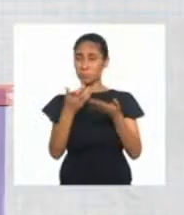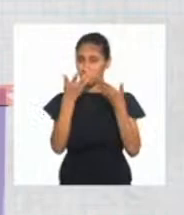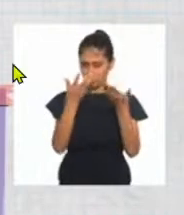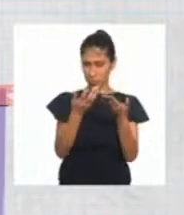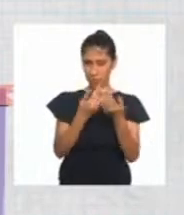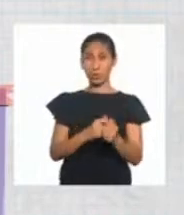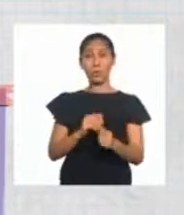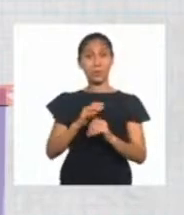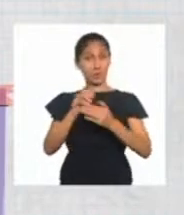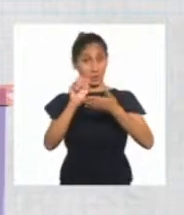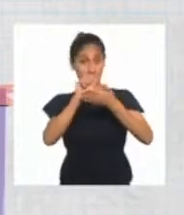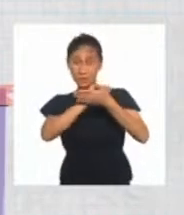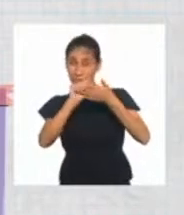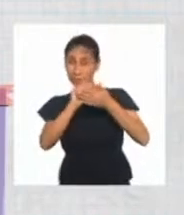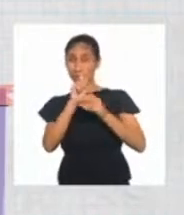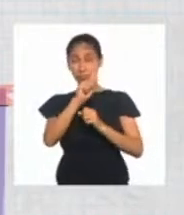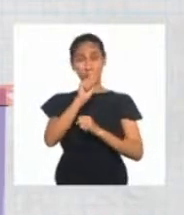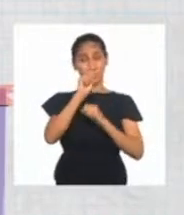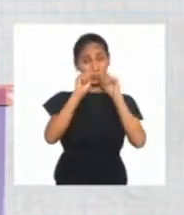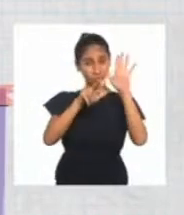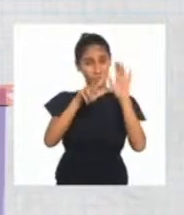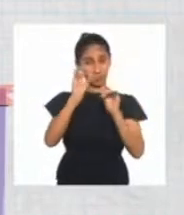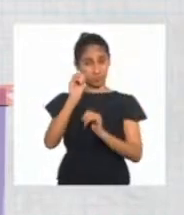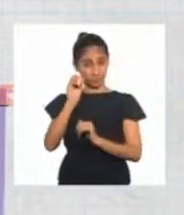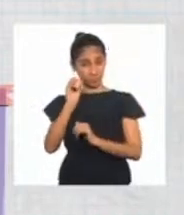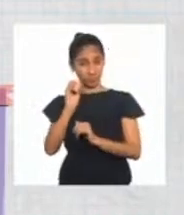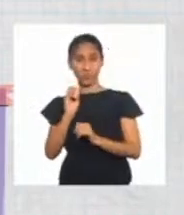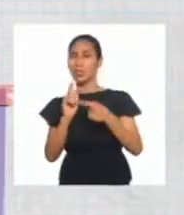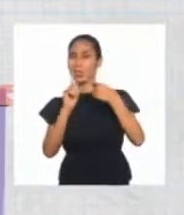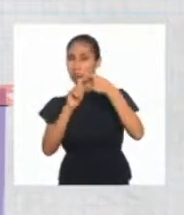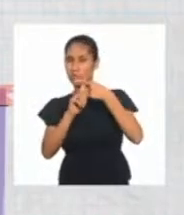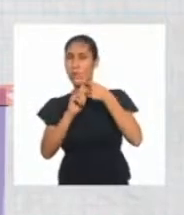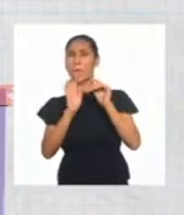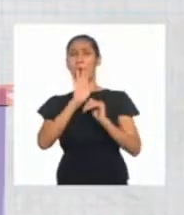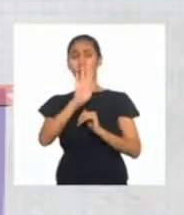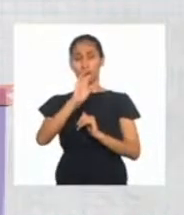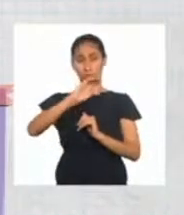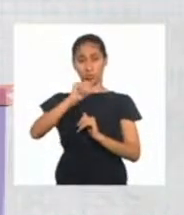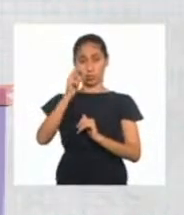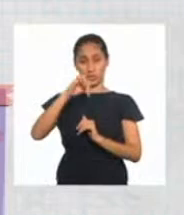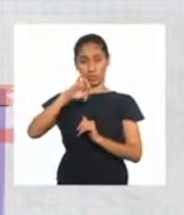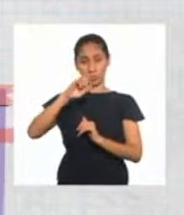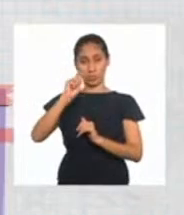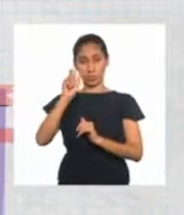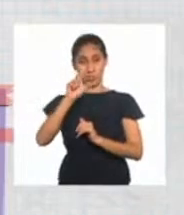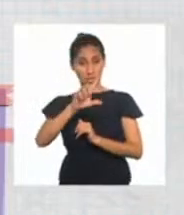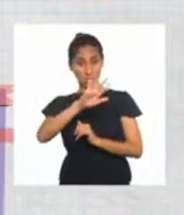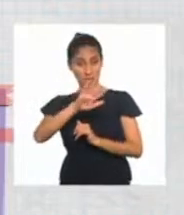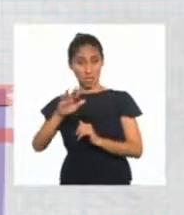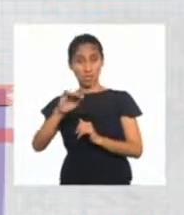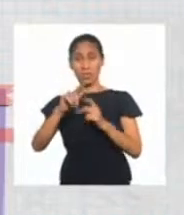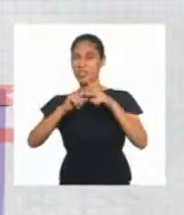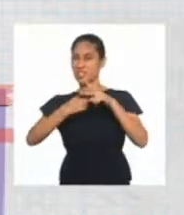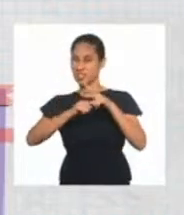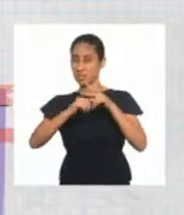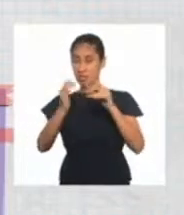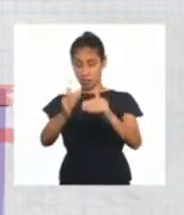se suma el interés de 180 al capital inicial, obteniendo el monto